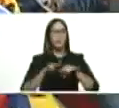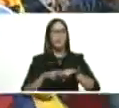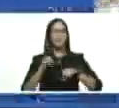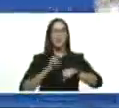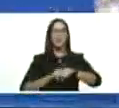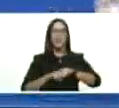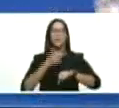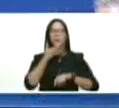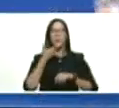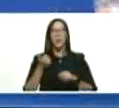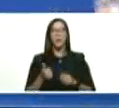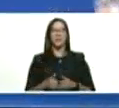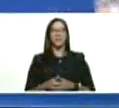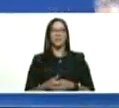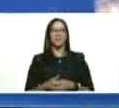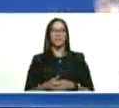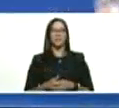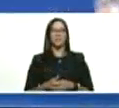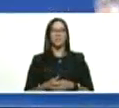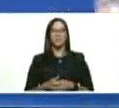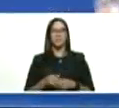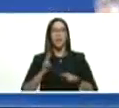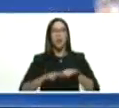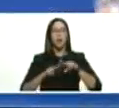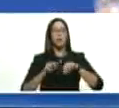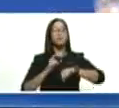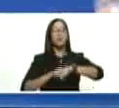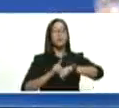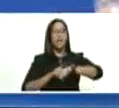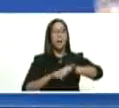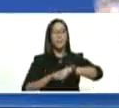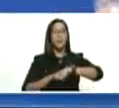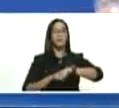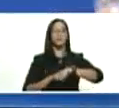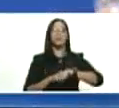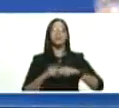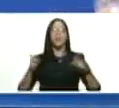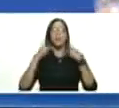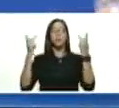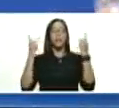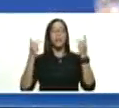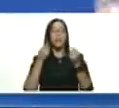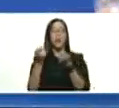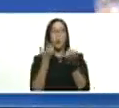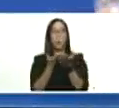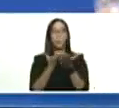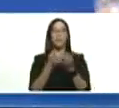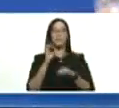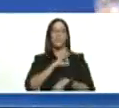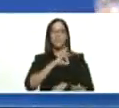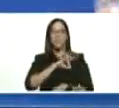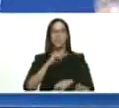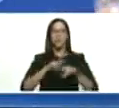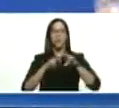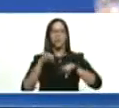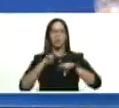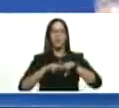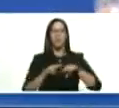tiempos mejores, los tiempos de la prosperidad económica, de la prosperidad social, construyendo el